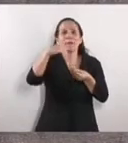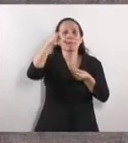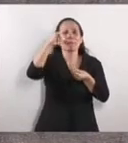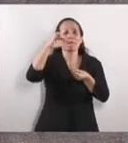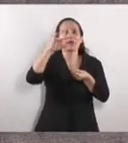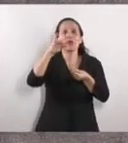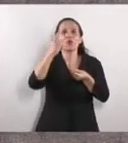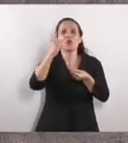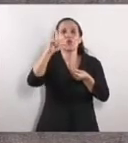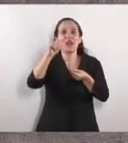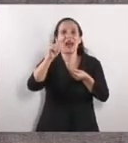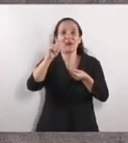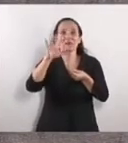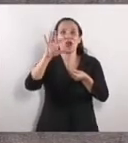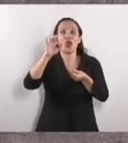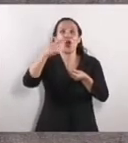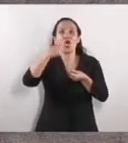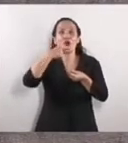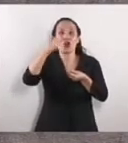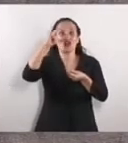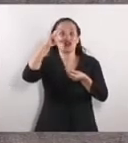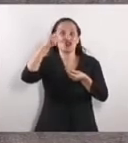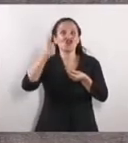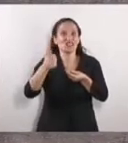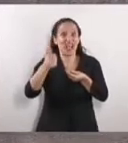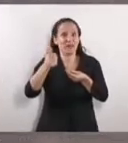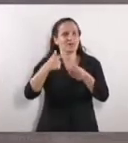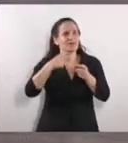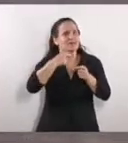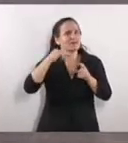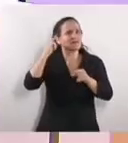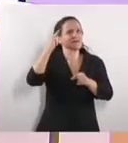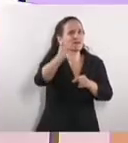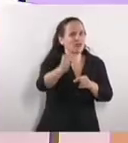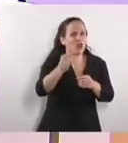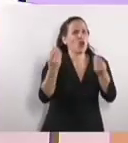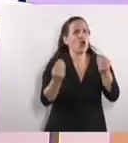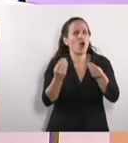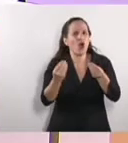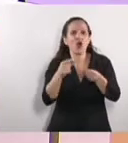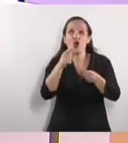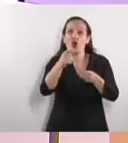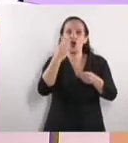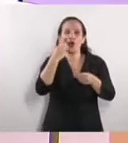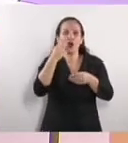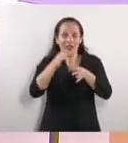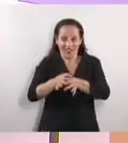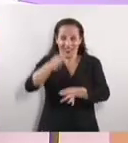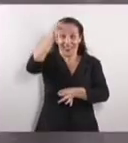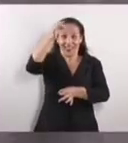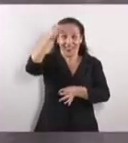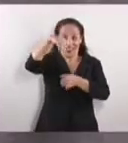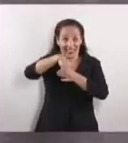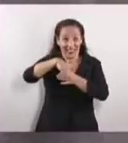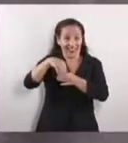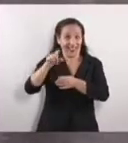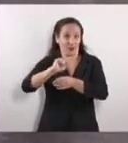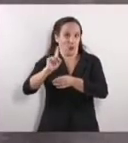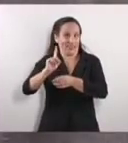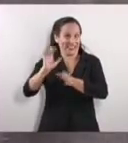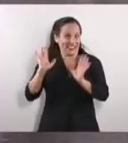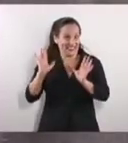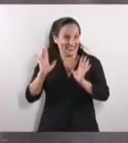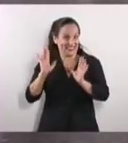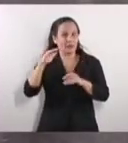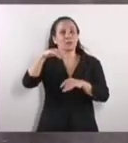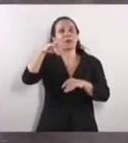Hay que aclarar algo siempre cuando digo esto, que es que la médula ósea no es la médula espinal, ¿sí? La médula espinal es la que